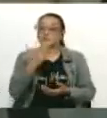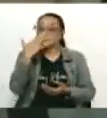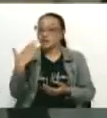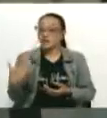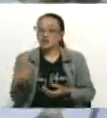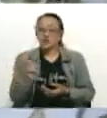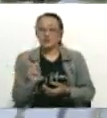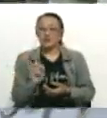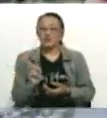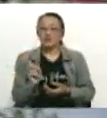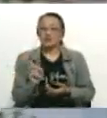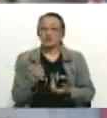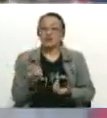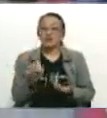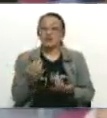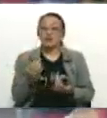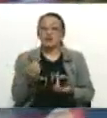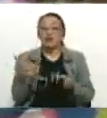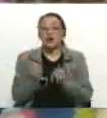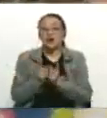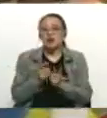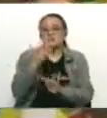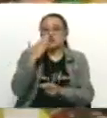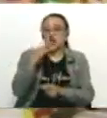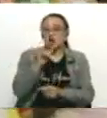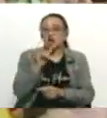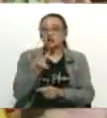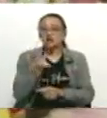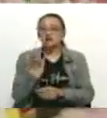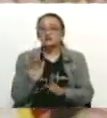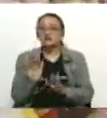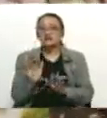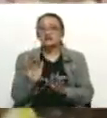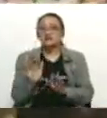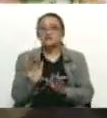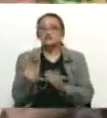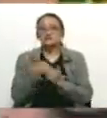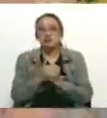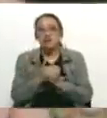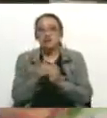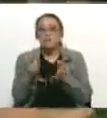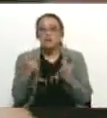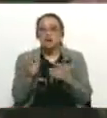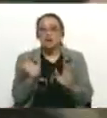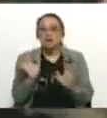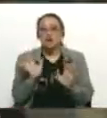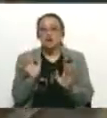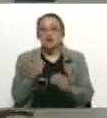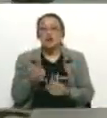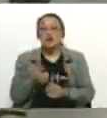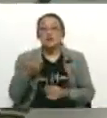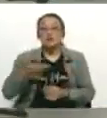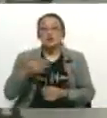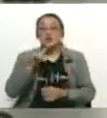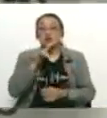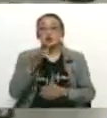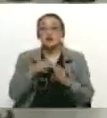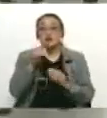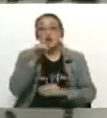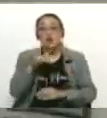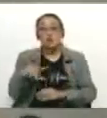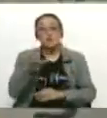pequeña noticia de dos líneas en una esquina recóndita de un periódico. Es una gran noticia para todo nuestro pueblo. Así